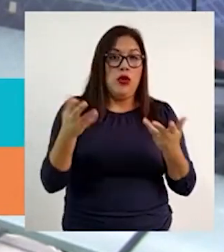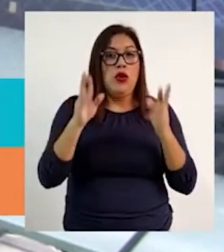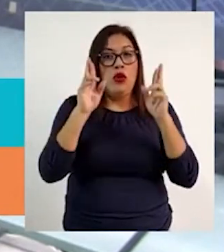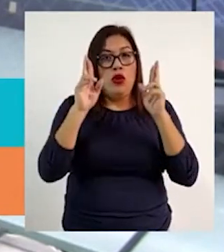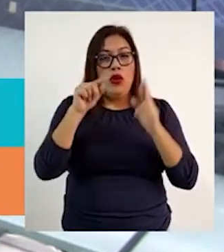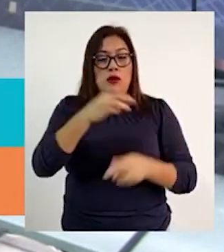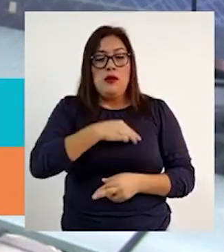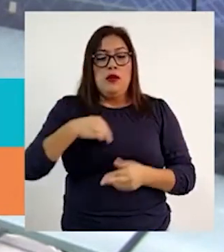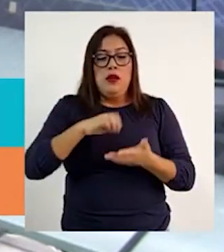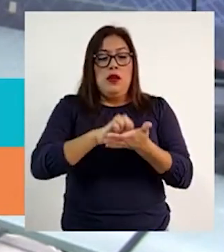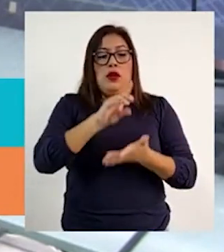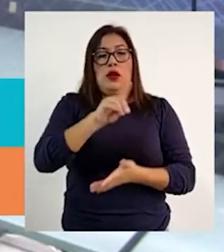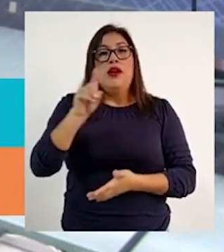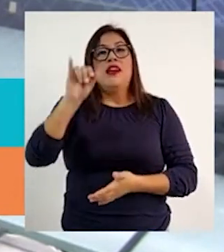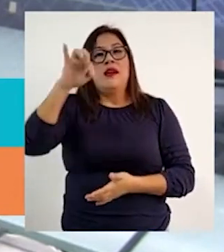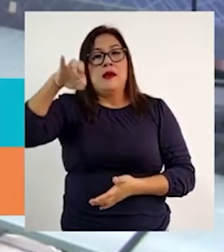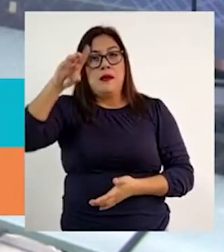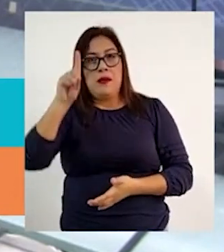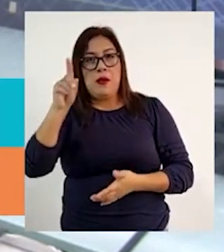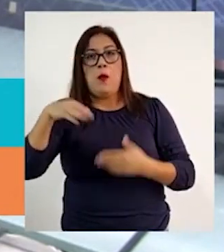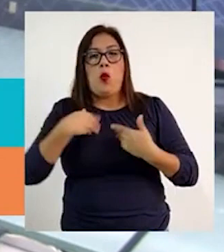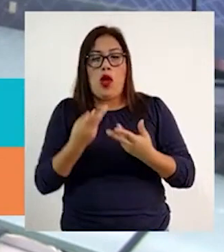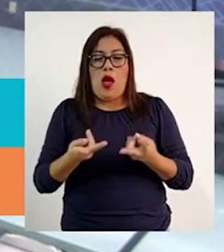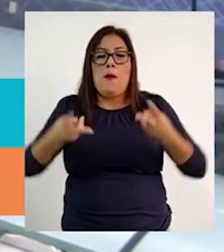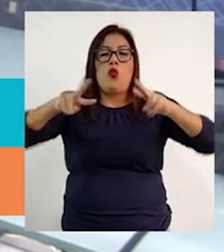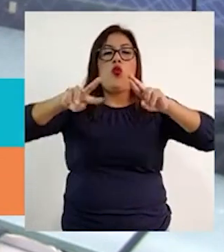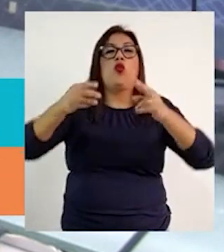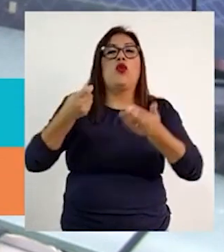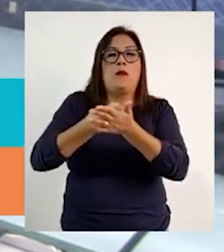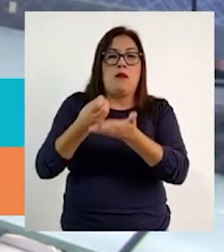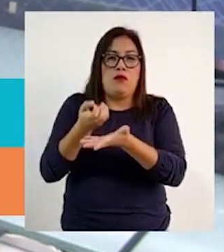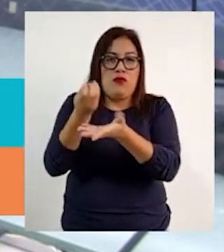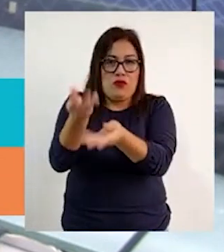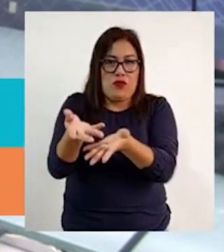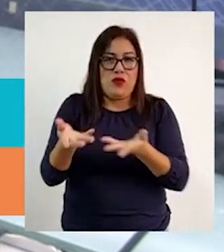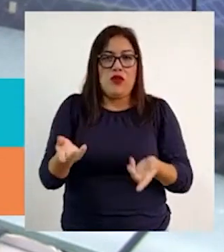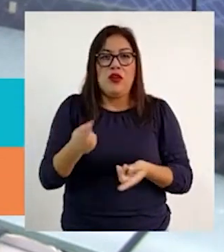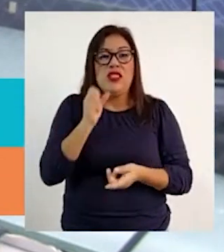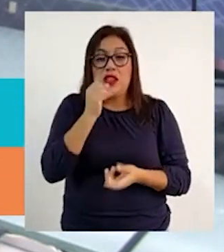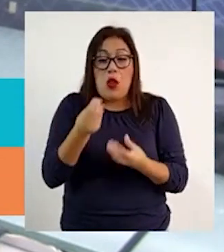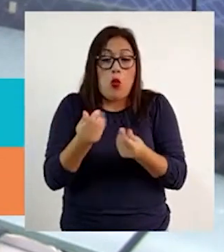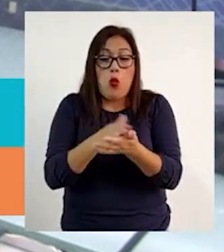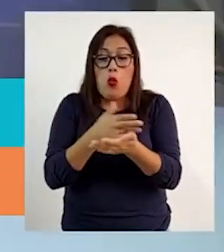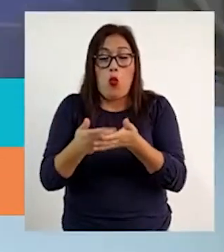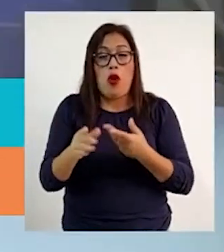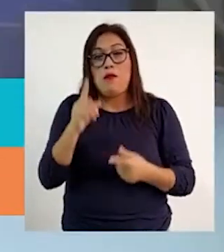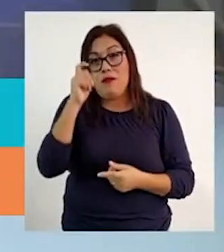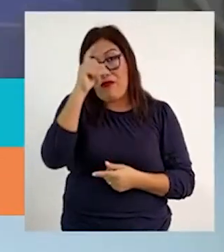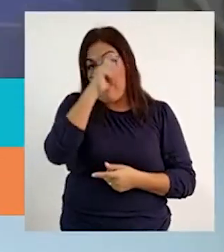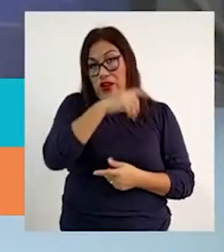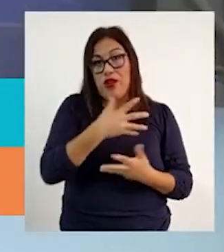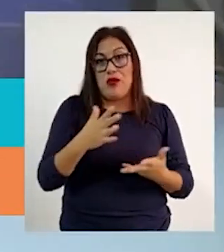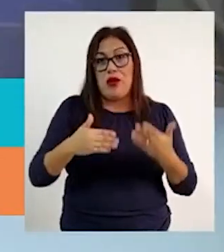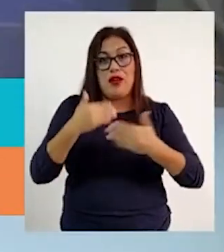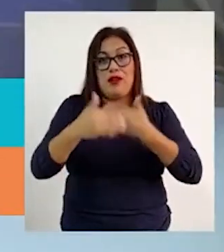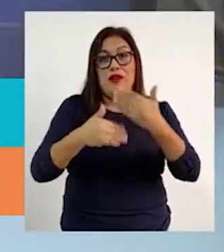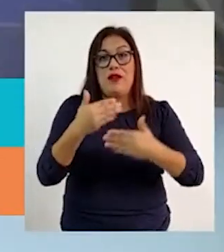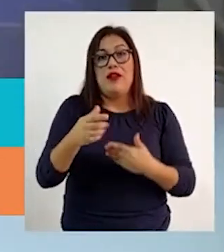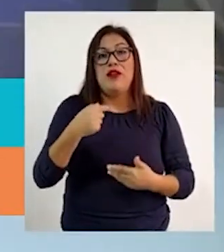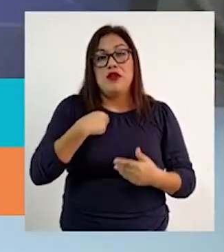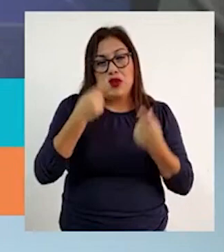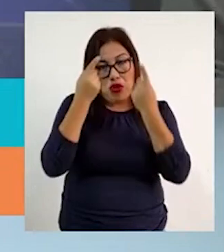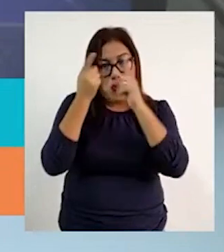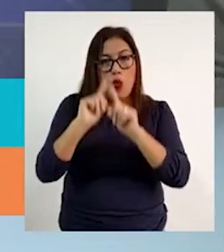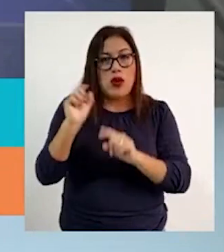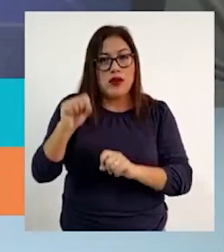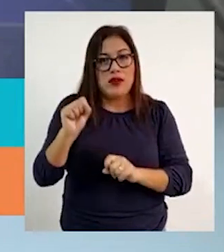puede otorgar mucho más presupuesto, porque sin plata no se avanza, lamentablemente. Totalmente, totalmente de acuerdo. Al